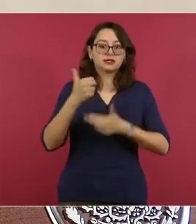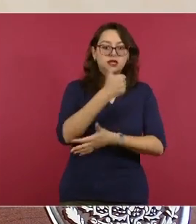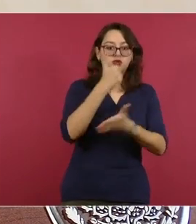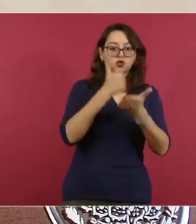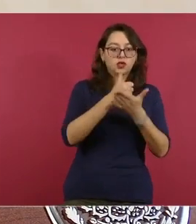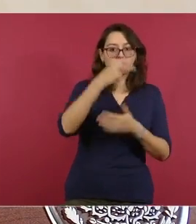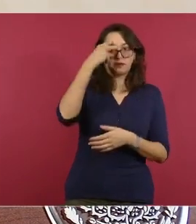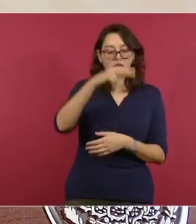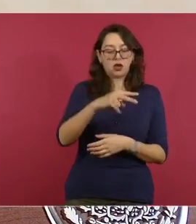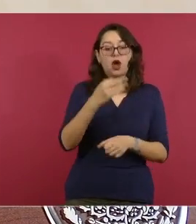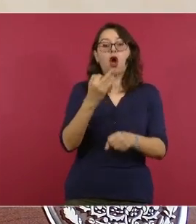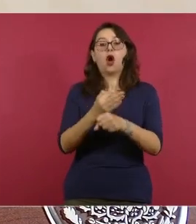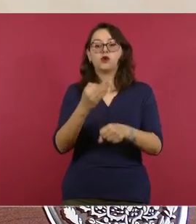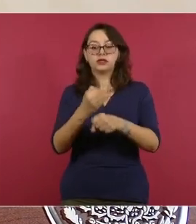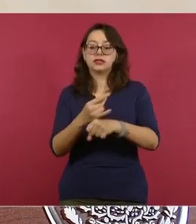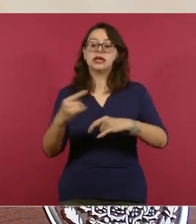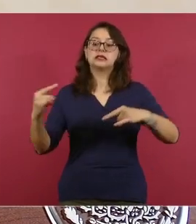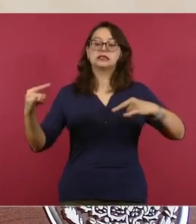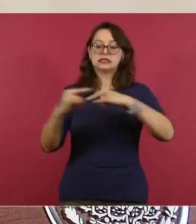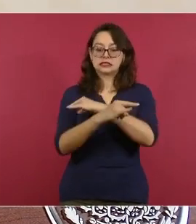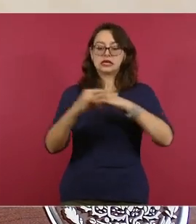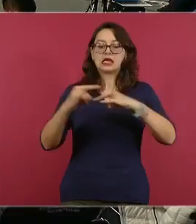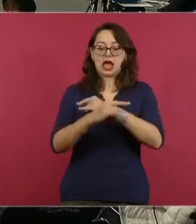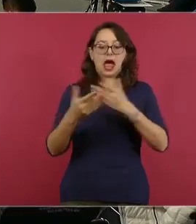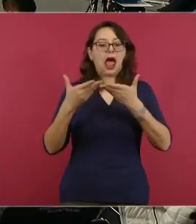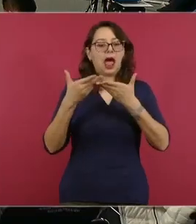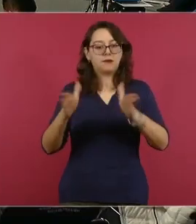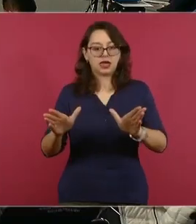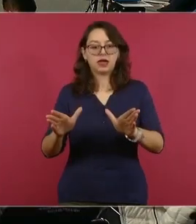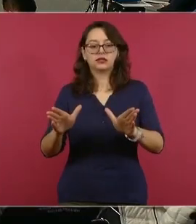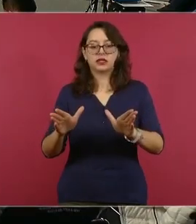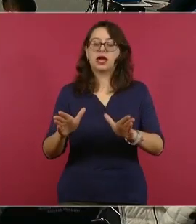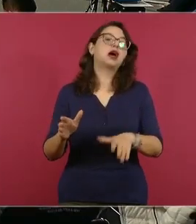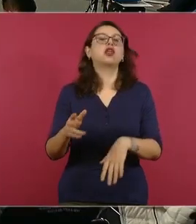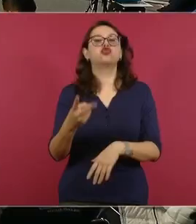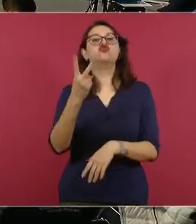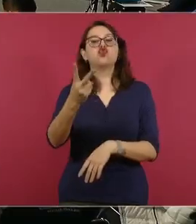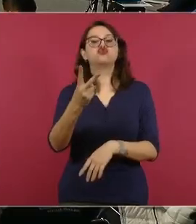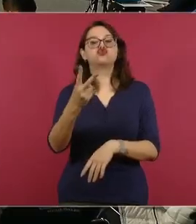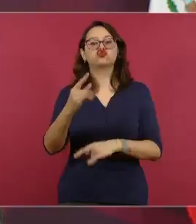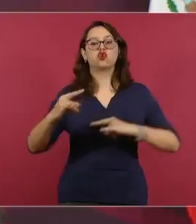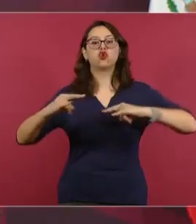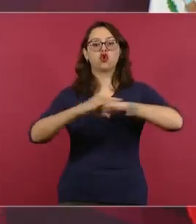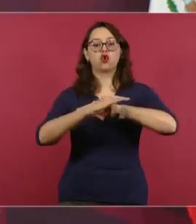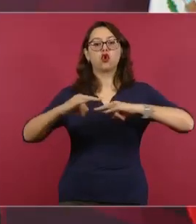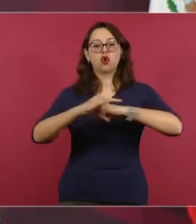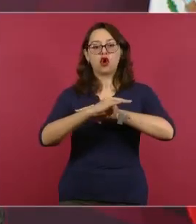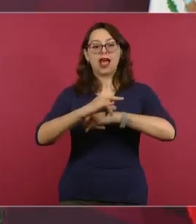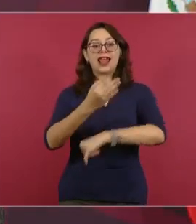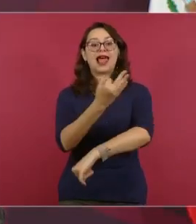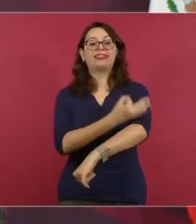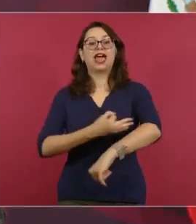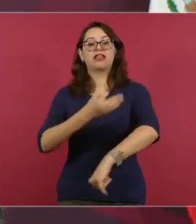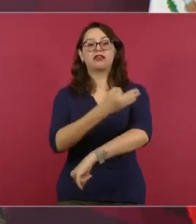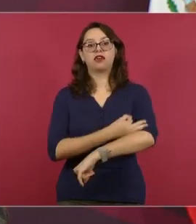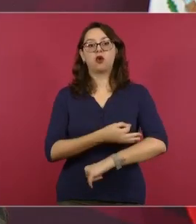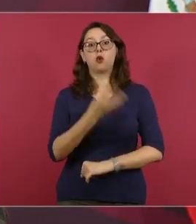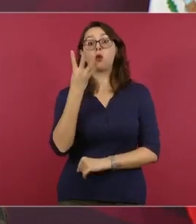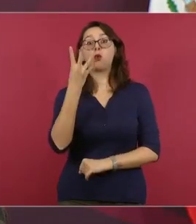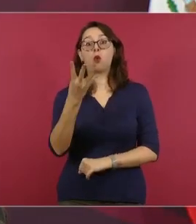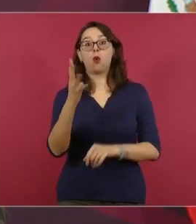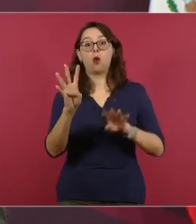sentido. En la tarde estará ya a 4 carriles. Esta es la autopista.